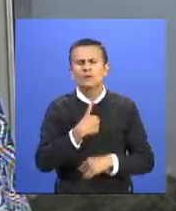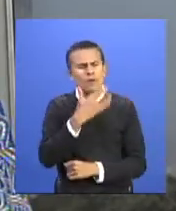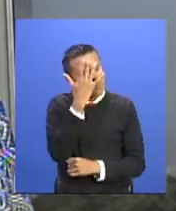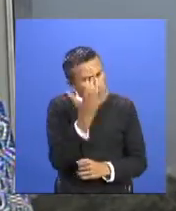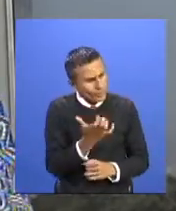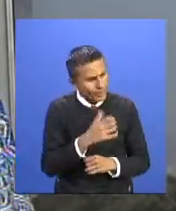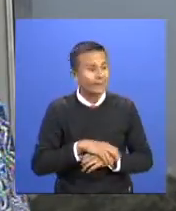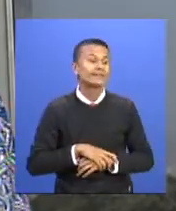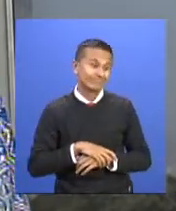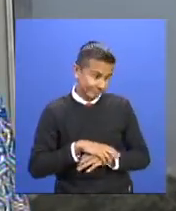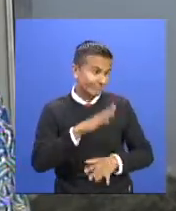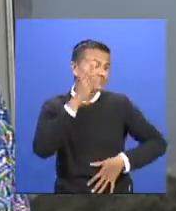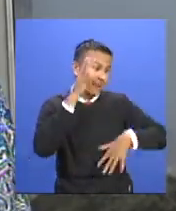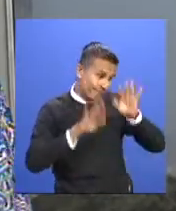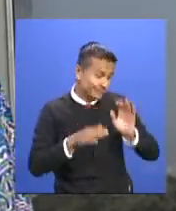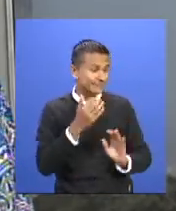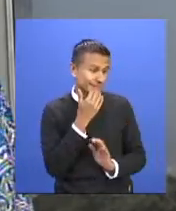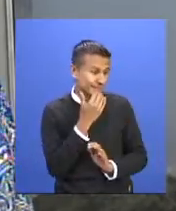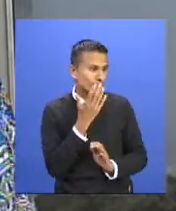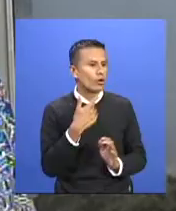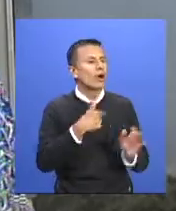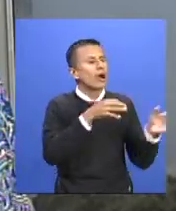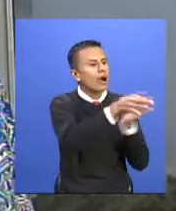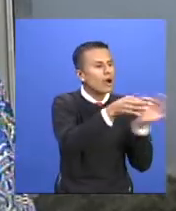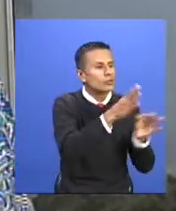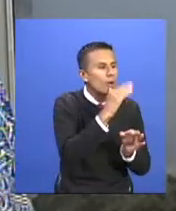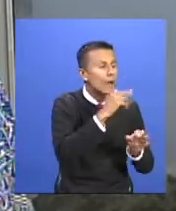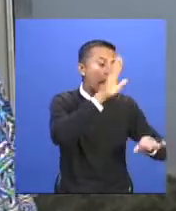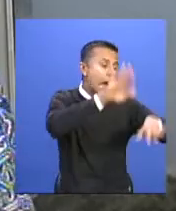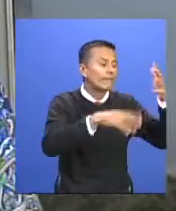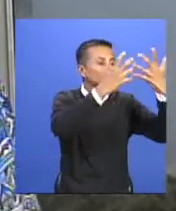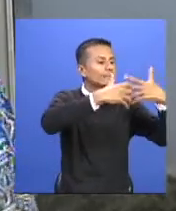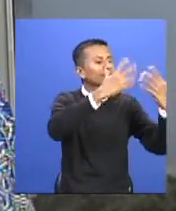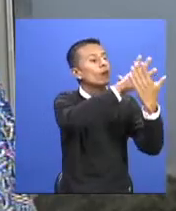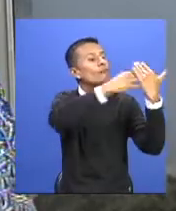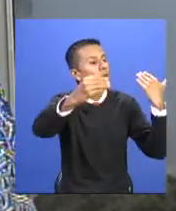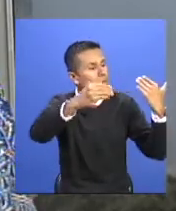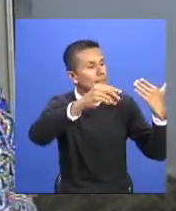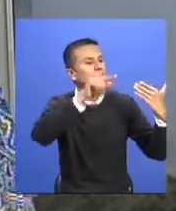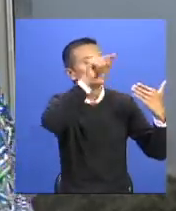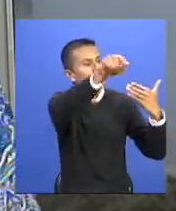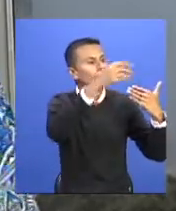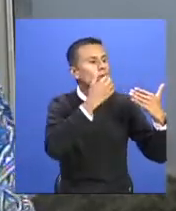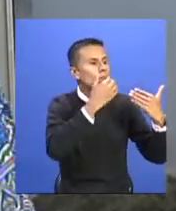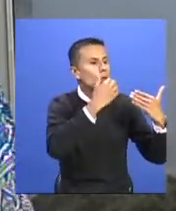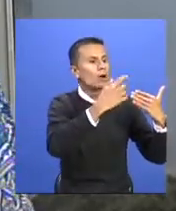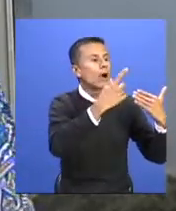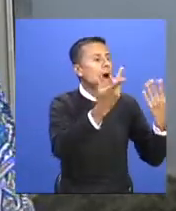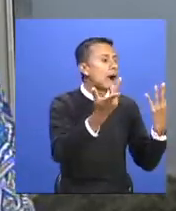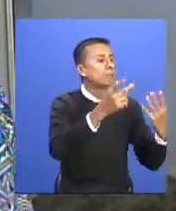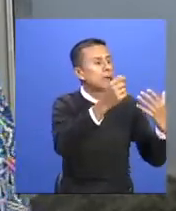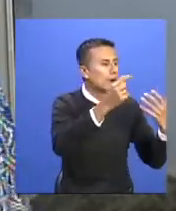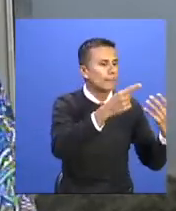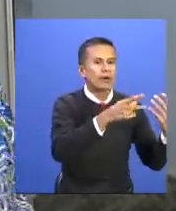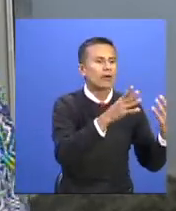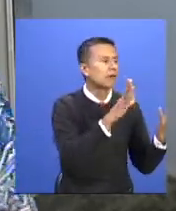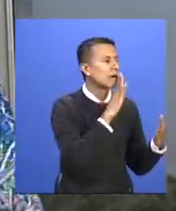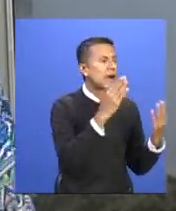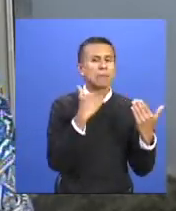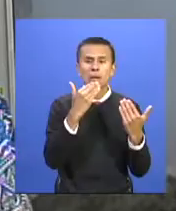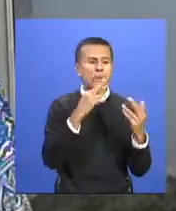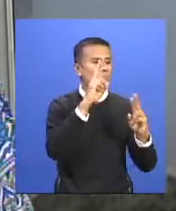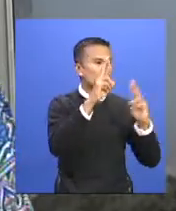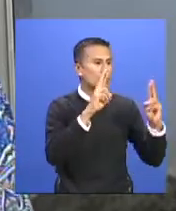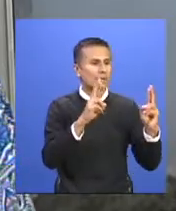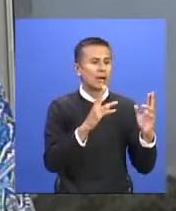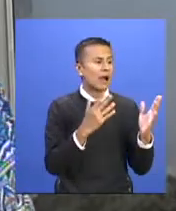Porque muchas veces se cambia, no se les explica y cuando las personas de fuera preguntan, no hay quien conteste dentro, solamente la